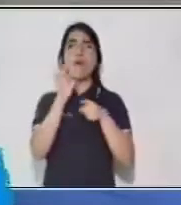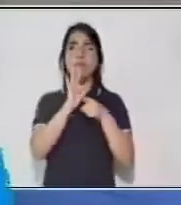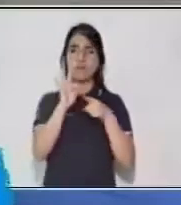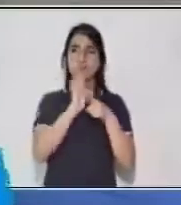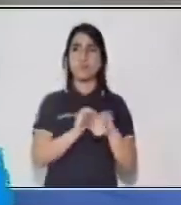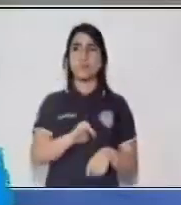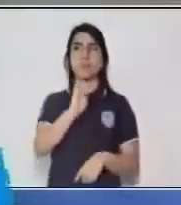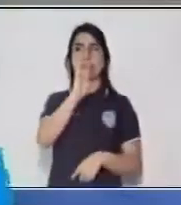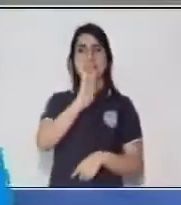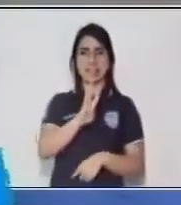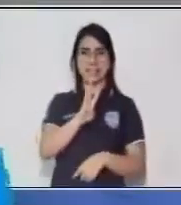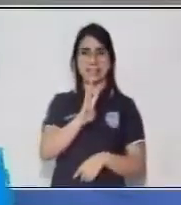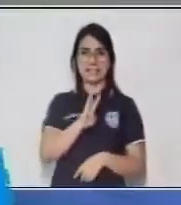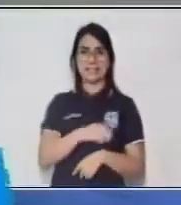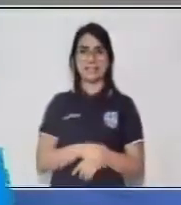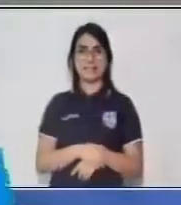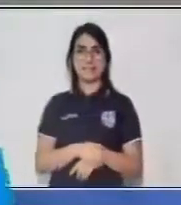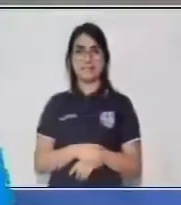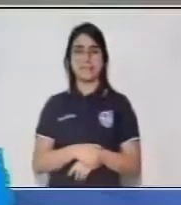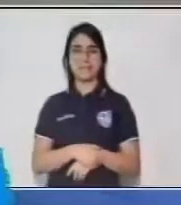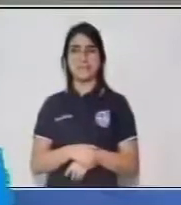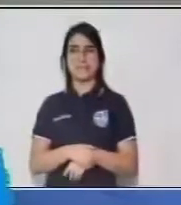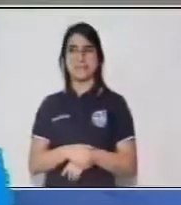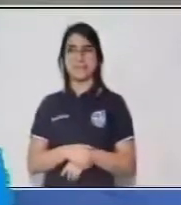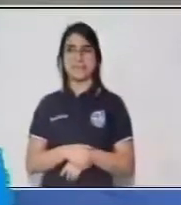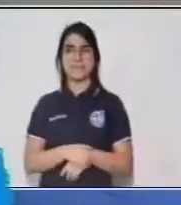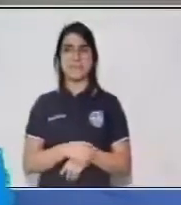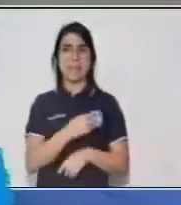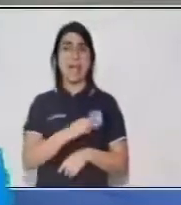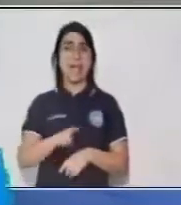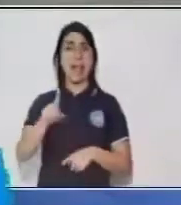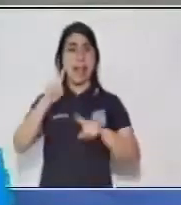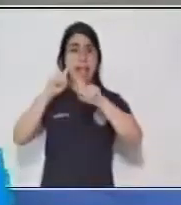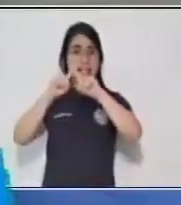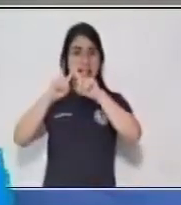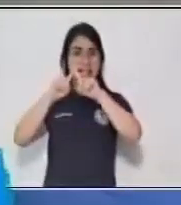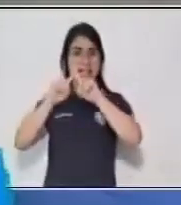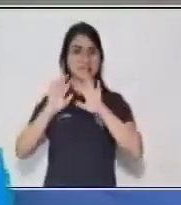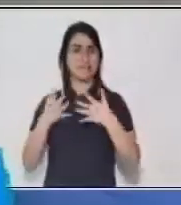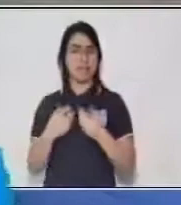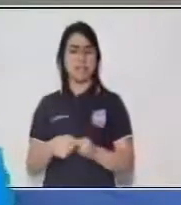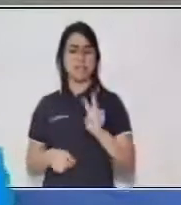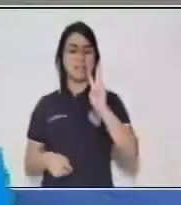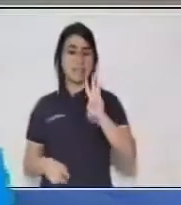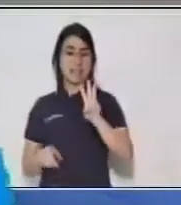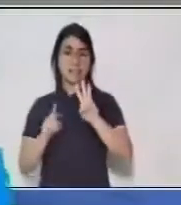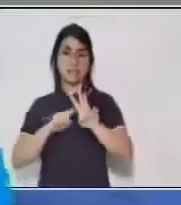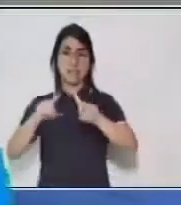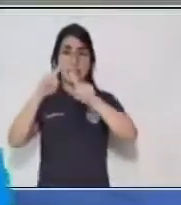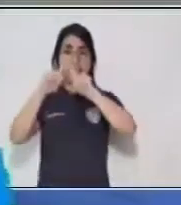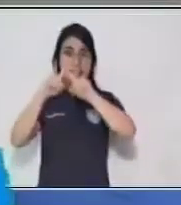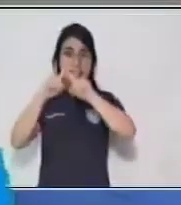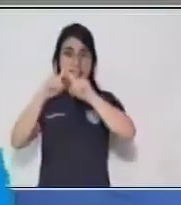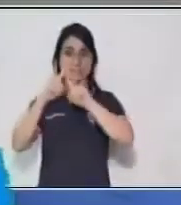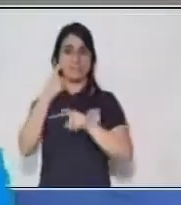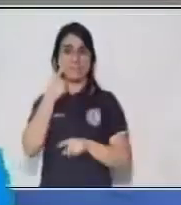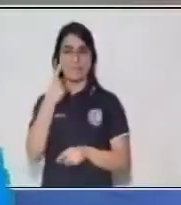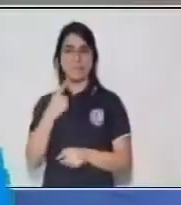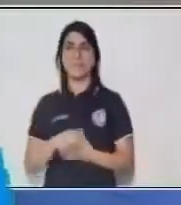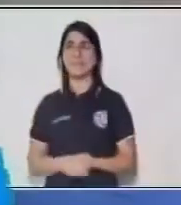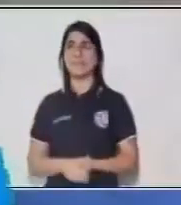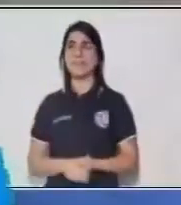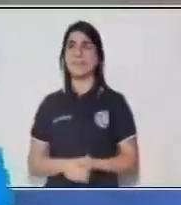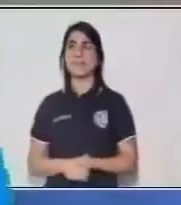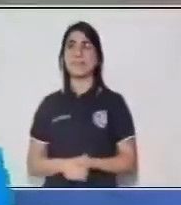a la x. Vemos que el exponente es variable. Entonces, como el exponente